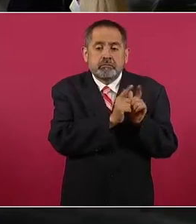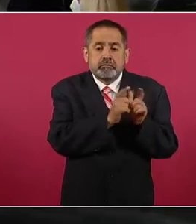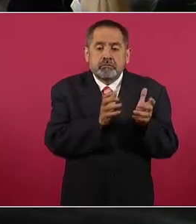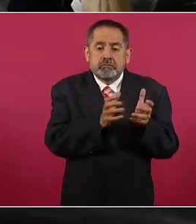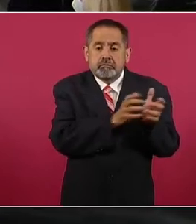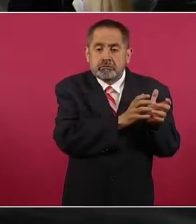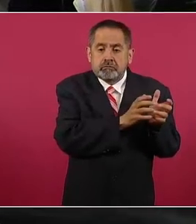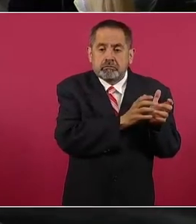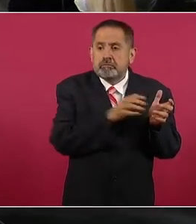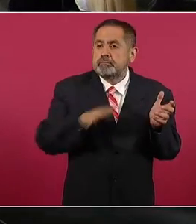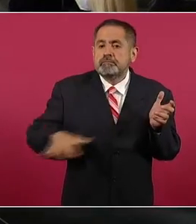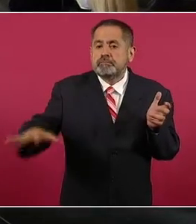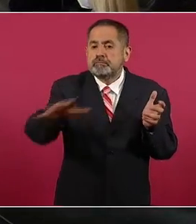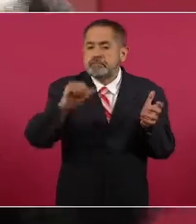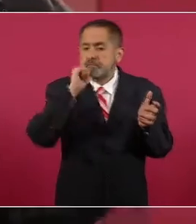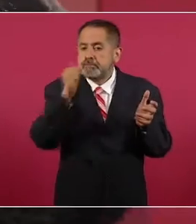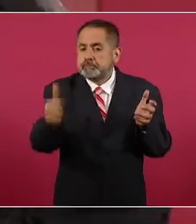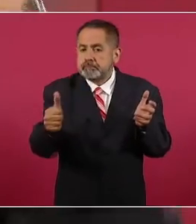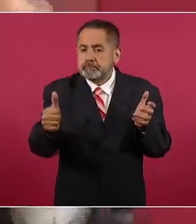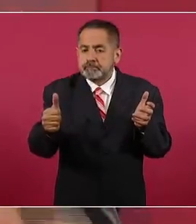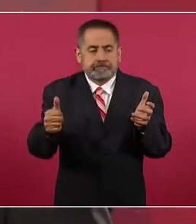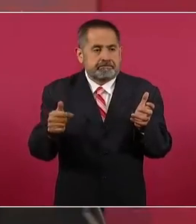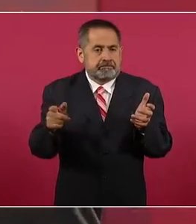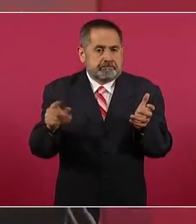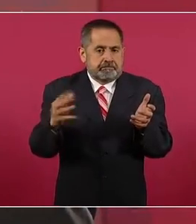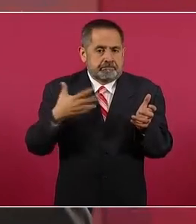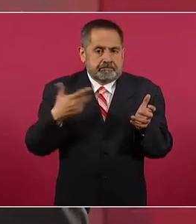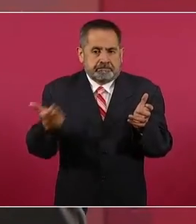el modelo neoliberal, en unas cuantas manos,